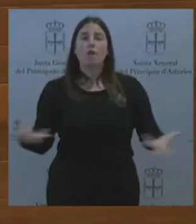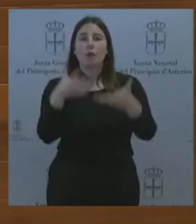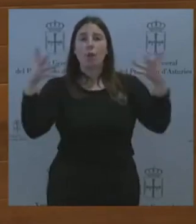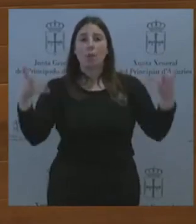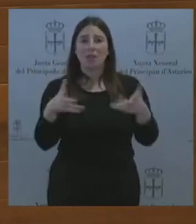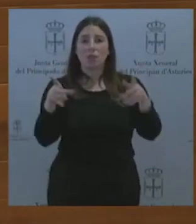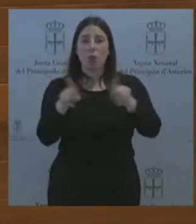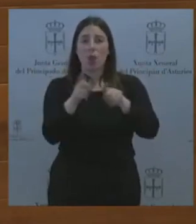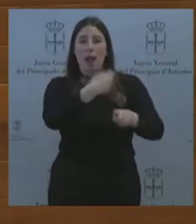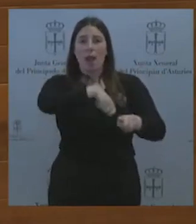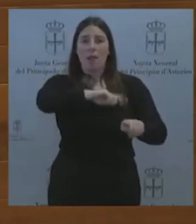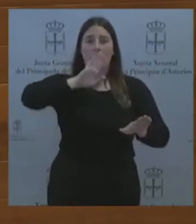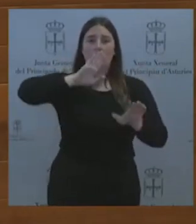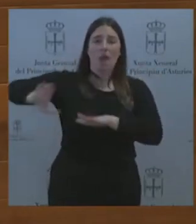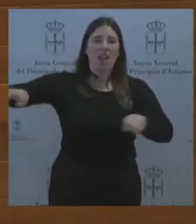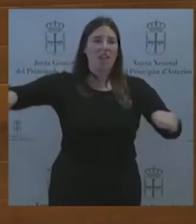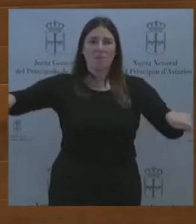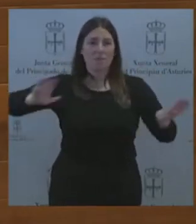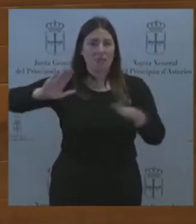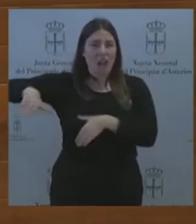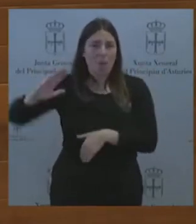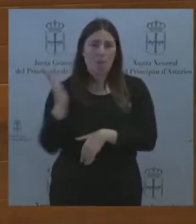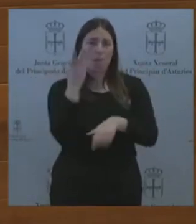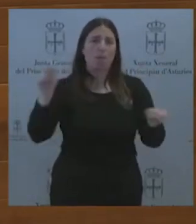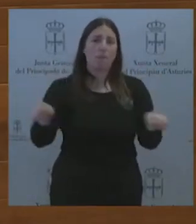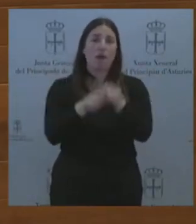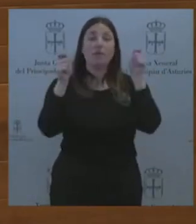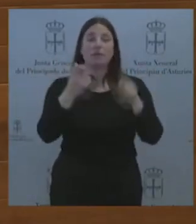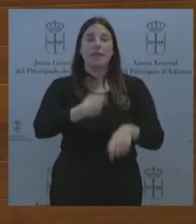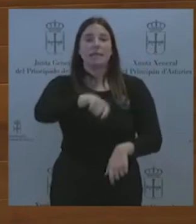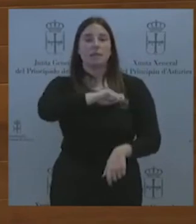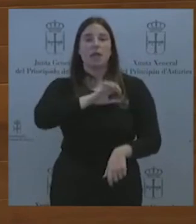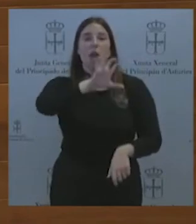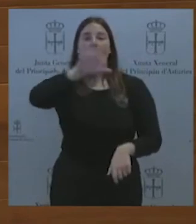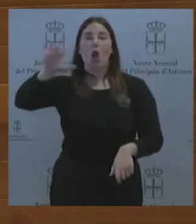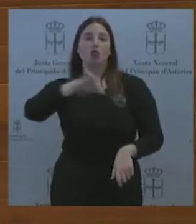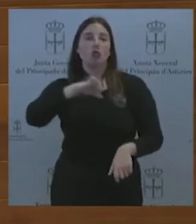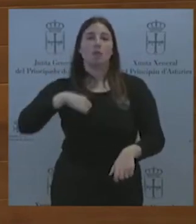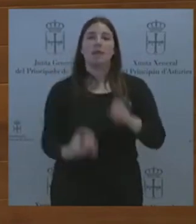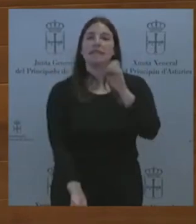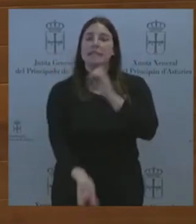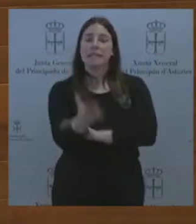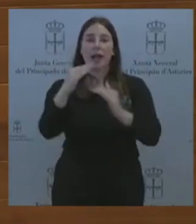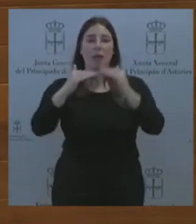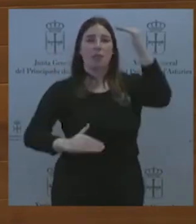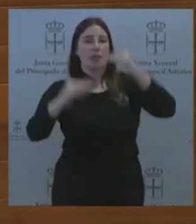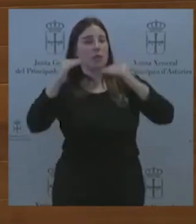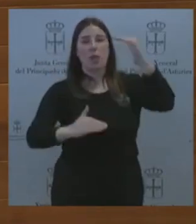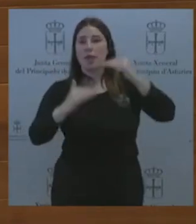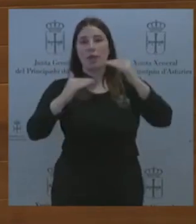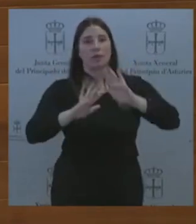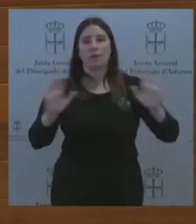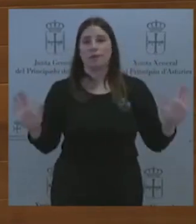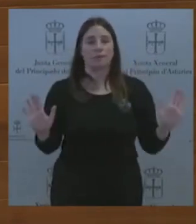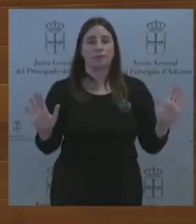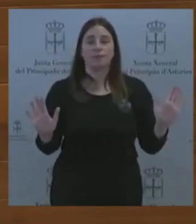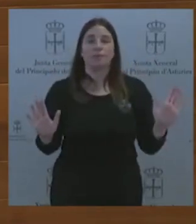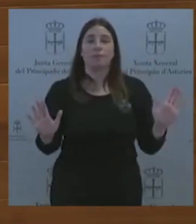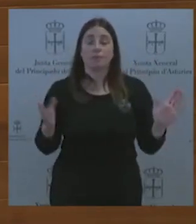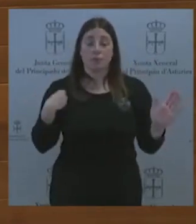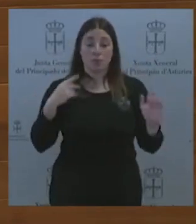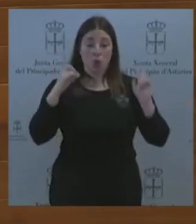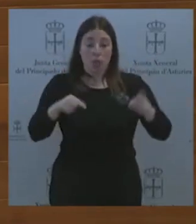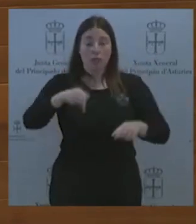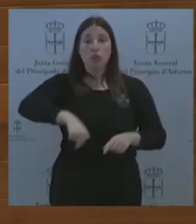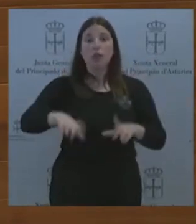autonomías ha generado solo duplicidades y desigualdades entre los españoles. En el caso de Asturias, incluso la ruina, señoría,